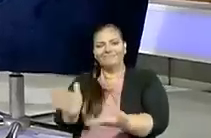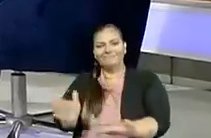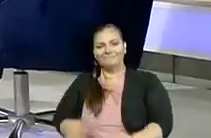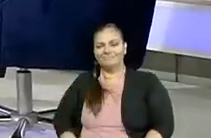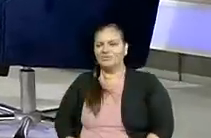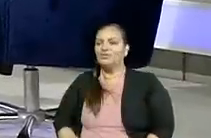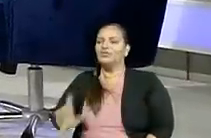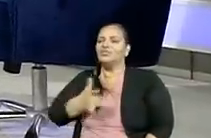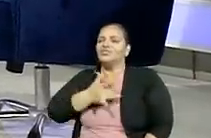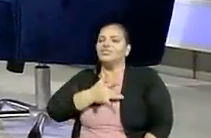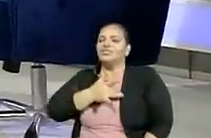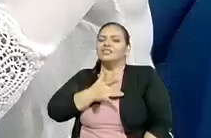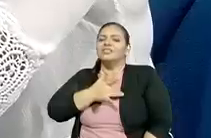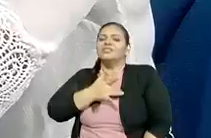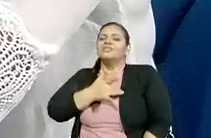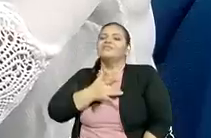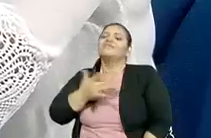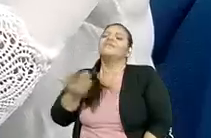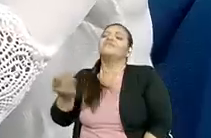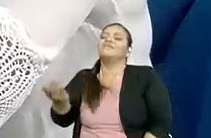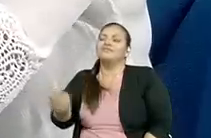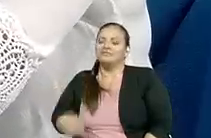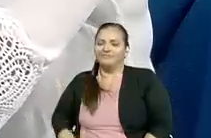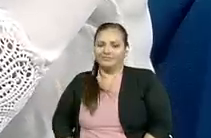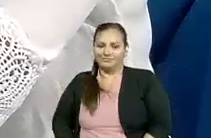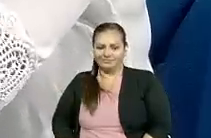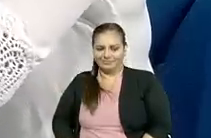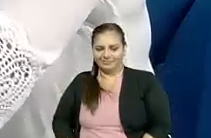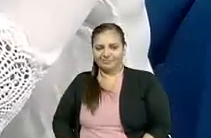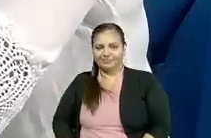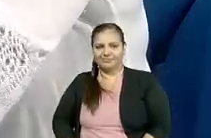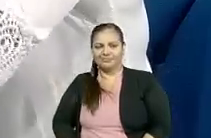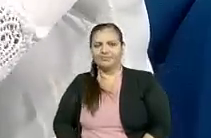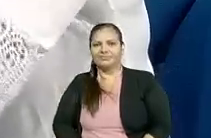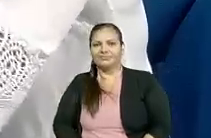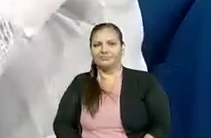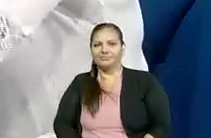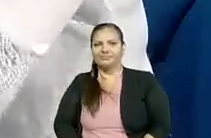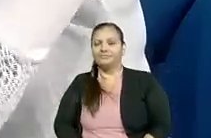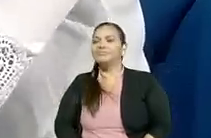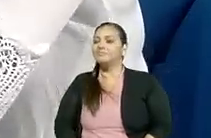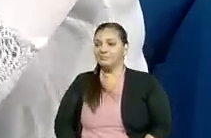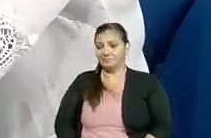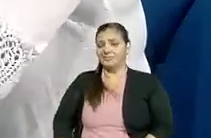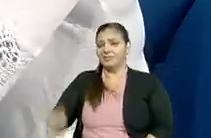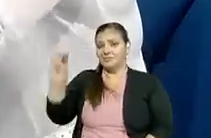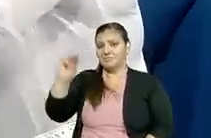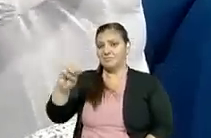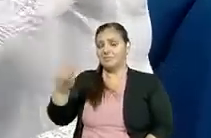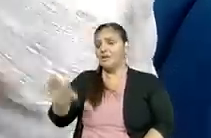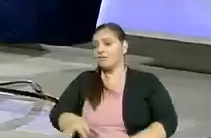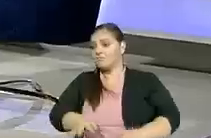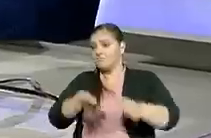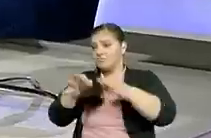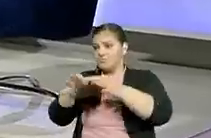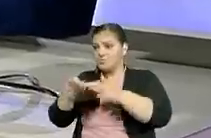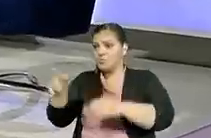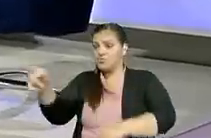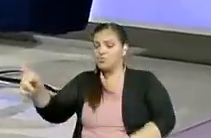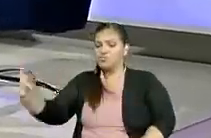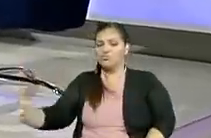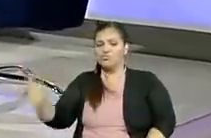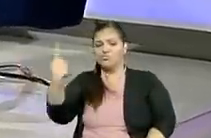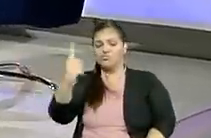para que usted deje la Alcaldía y el próximo martes presida la que sería su última